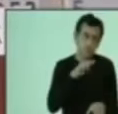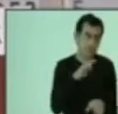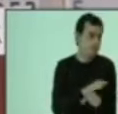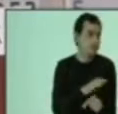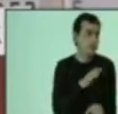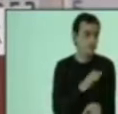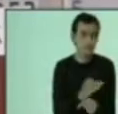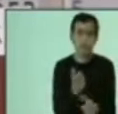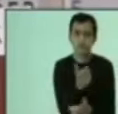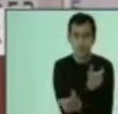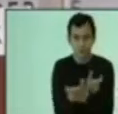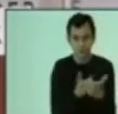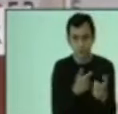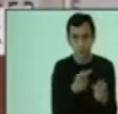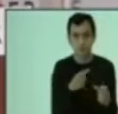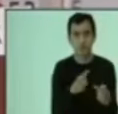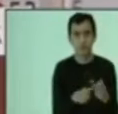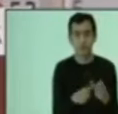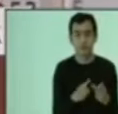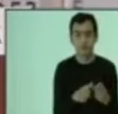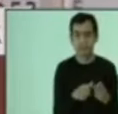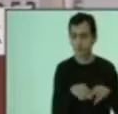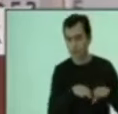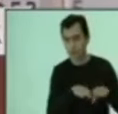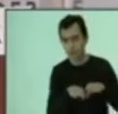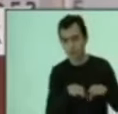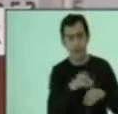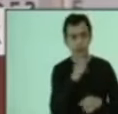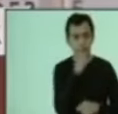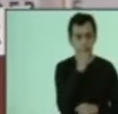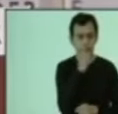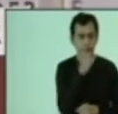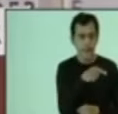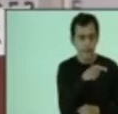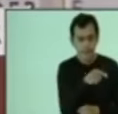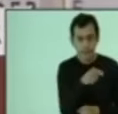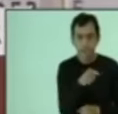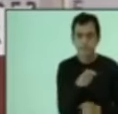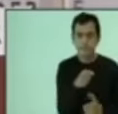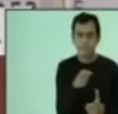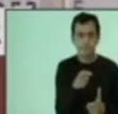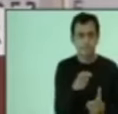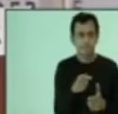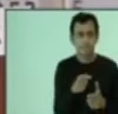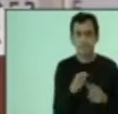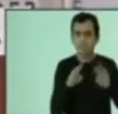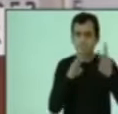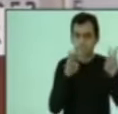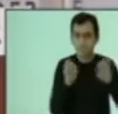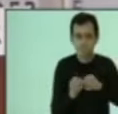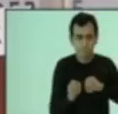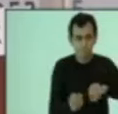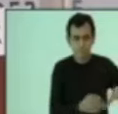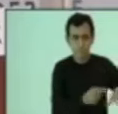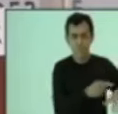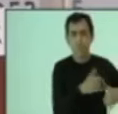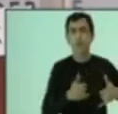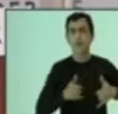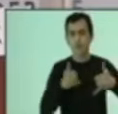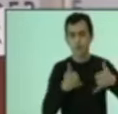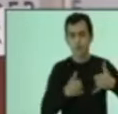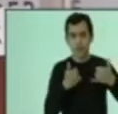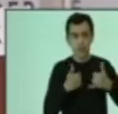sector económico. Y por supuesto trabajar sobre uno de los sectores que se ha abandonado, y me refiero a los emprendedores.